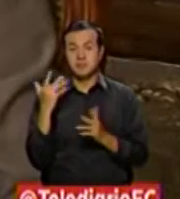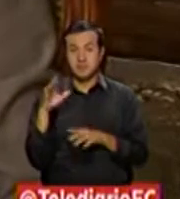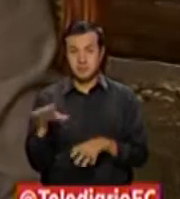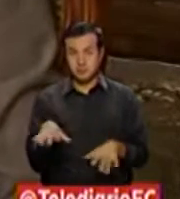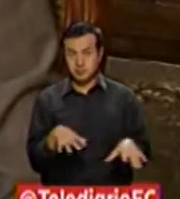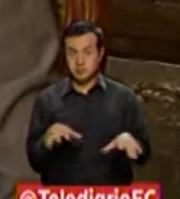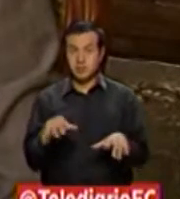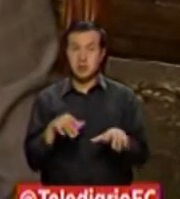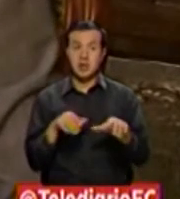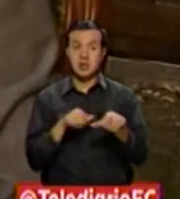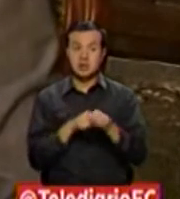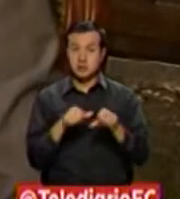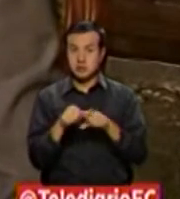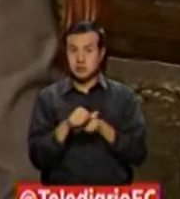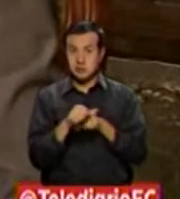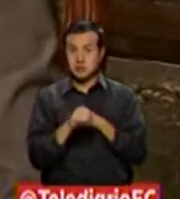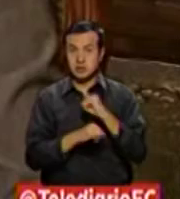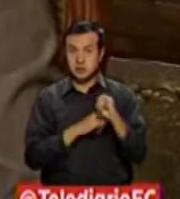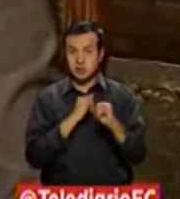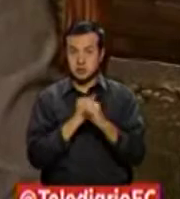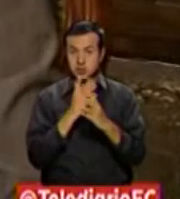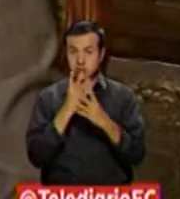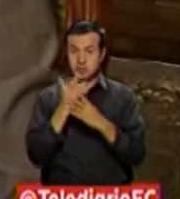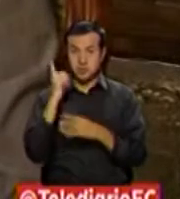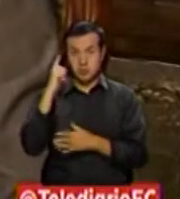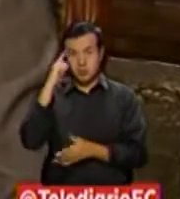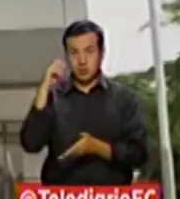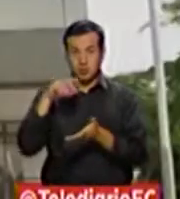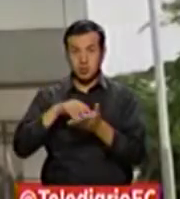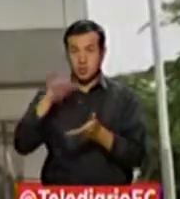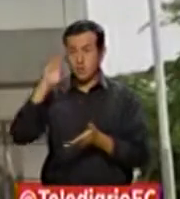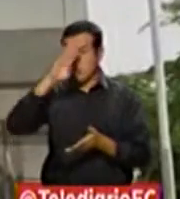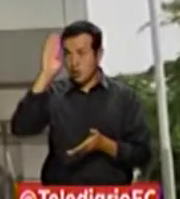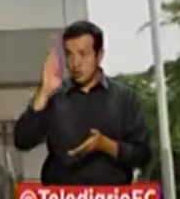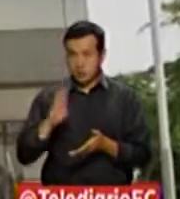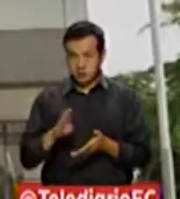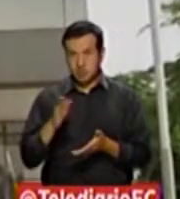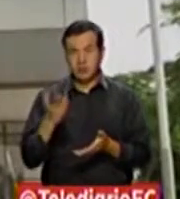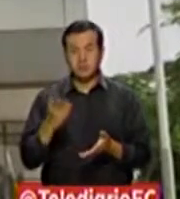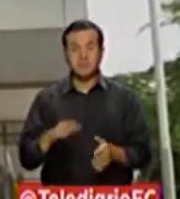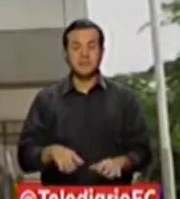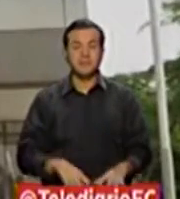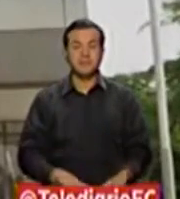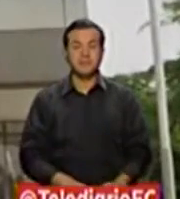acciones de asistencia penal internacional con el gobierno de Brasil. Mariuxi Buenaño, Telediario.